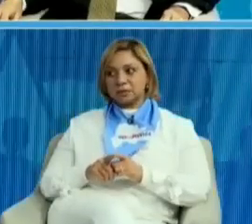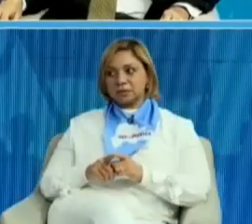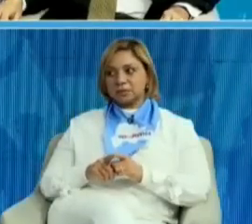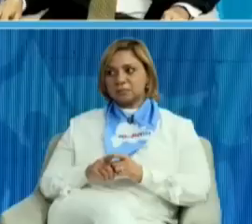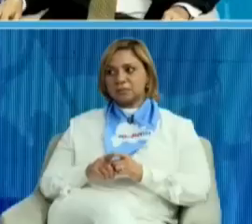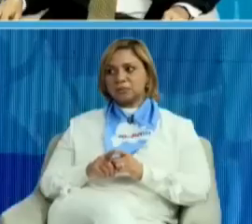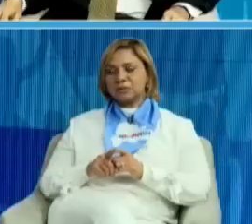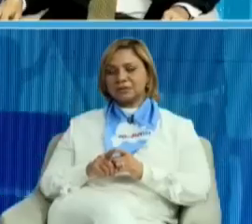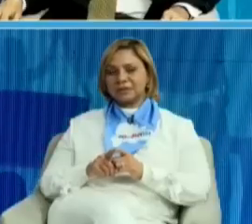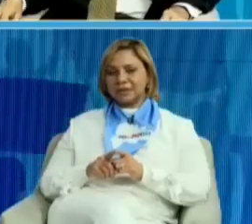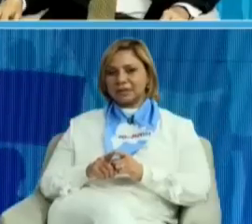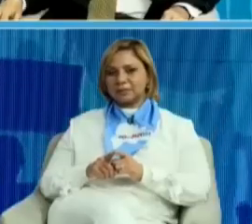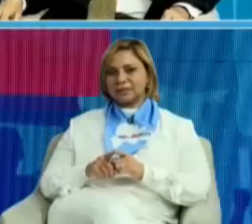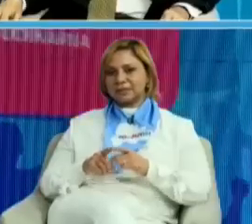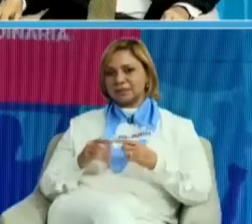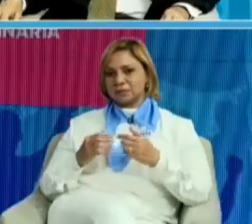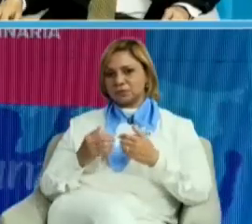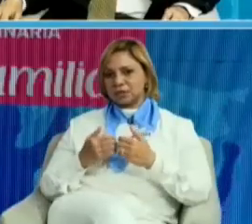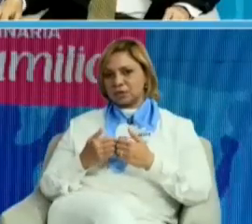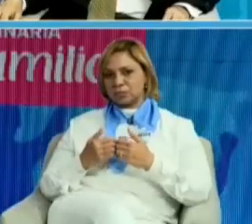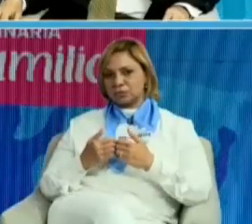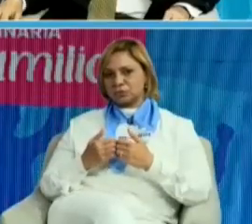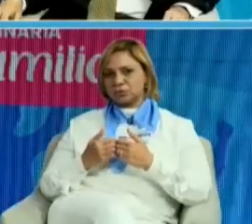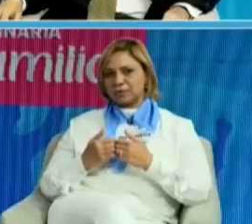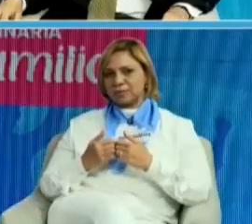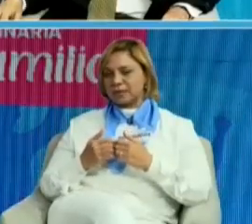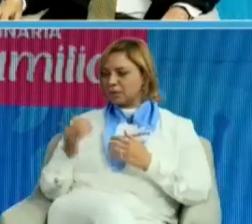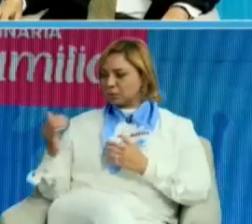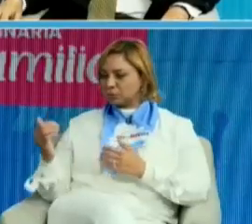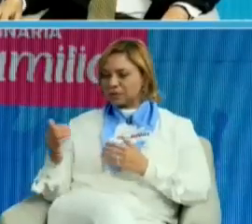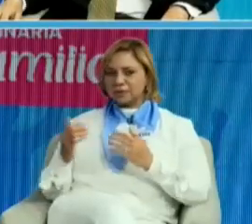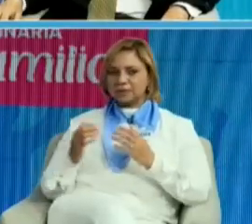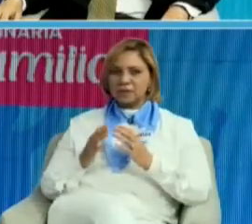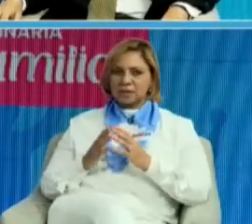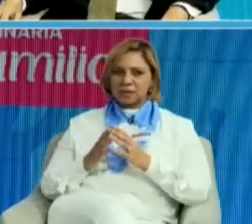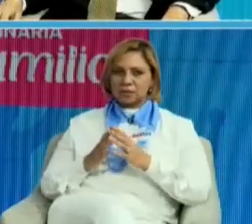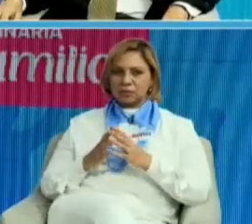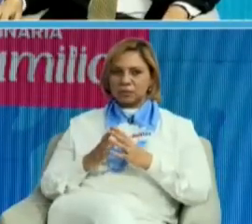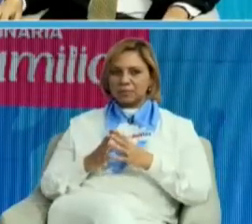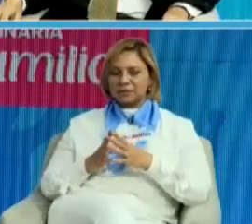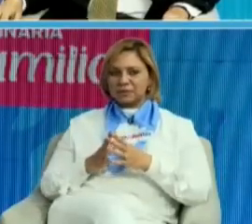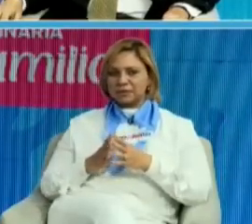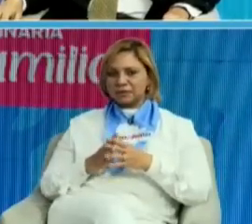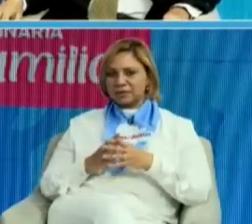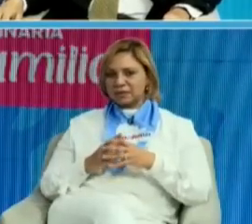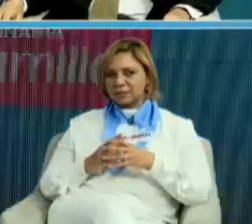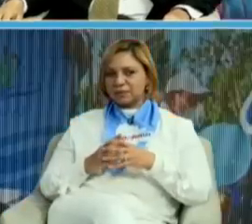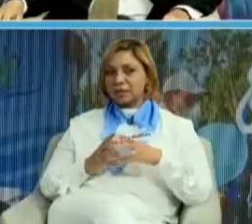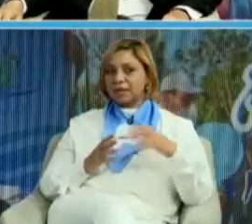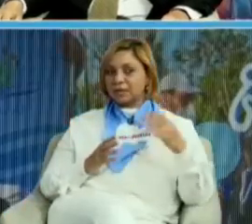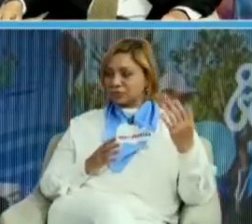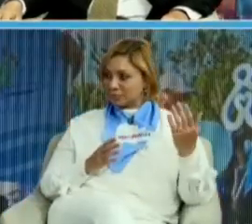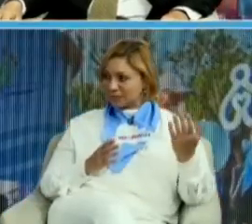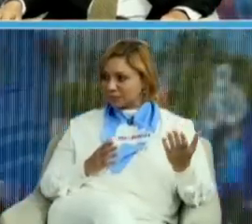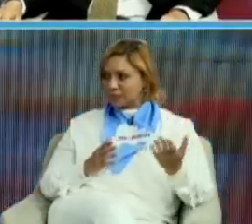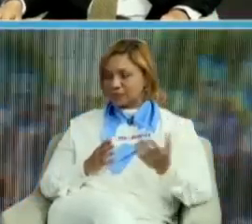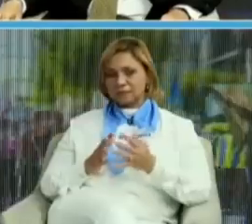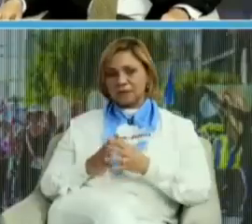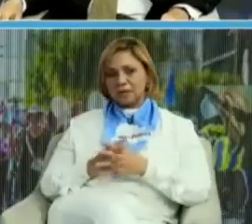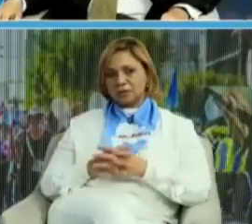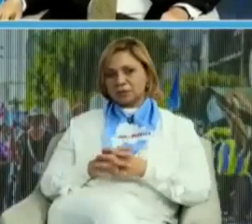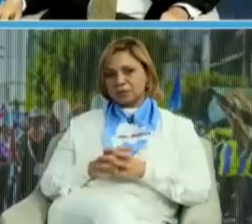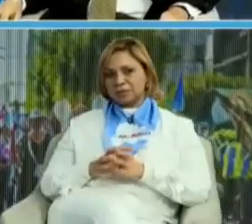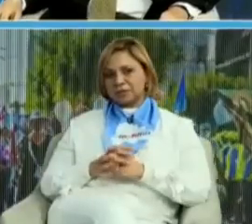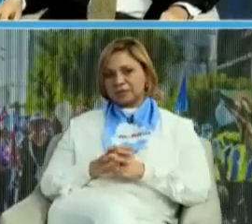aquí. Vinimos a hacerle la advertencia, y yo sé que como nosotros también, ustedes con los representantes que han llevado allá y los demás